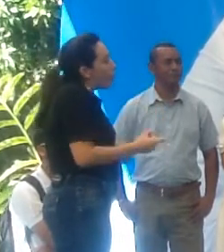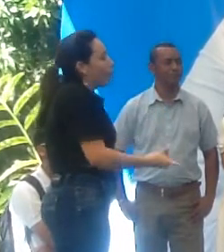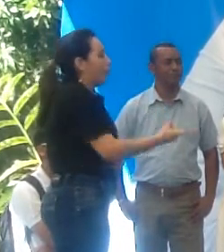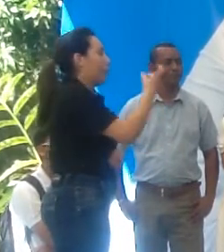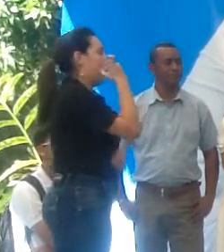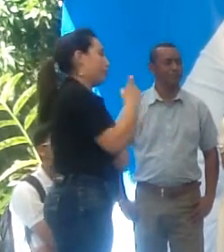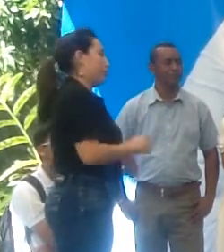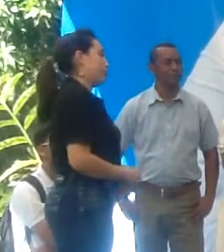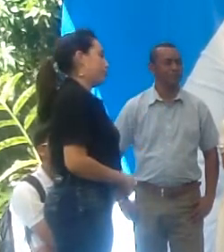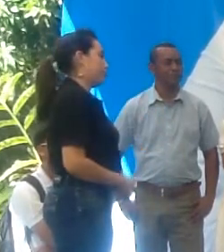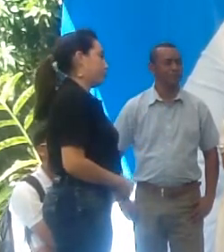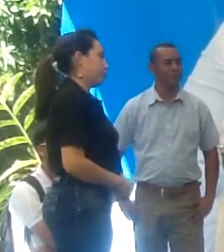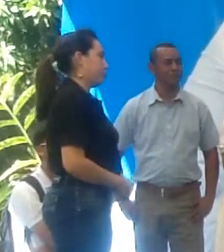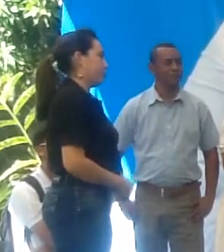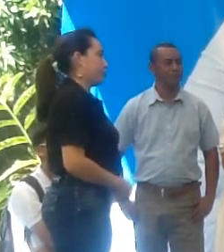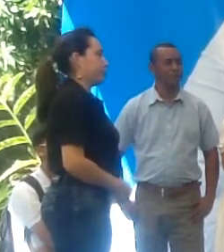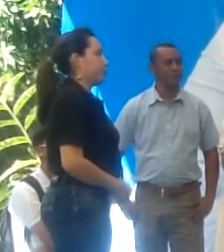hacer.